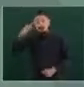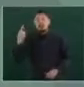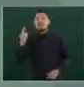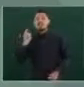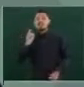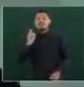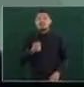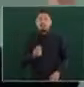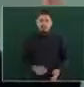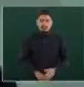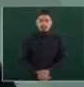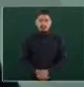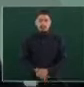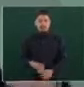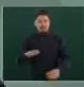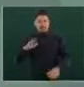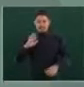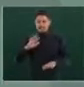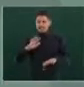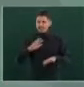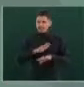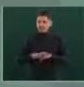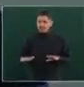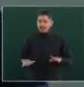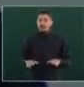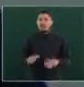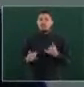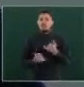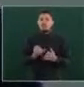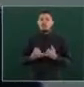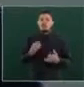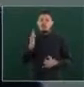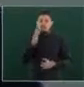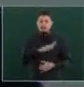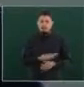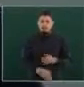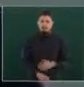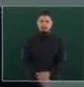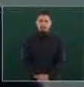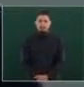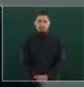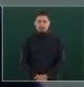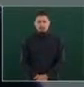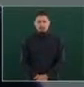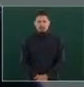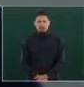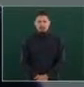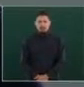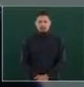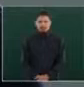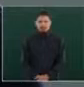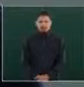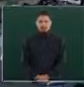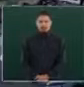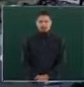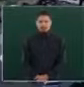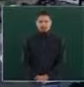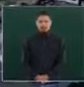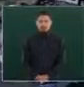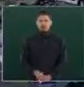llamar de pre familia algo de post familia cuando la familia se ha roto por eso el fortalecimiento de la familia